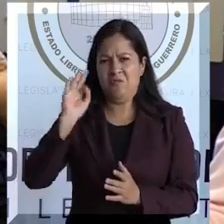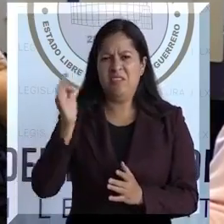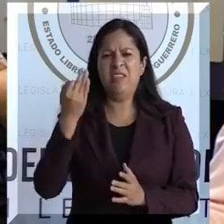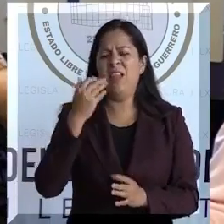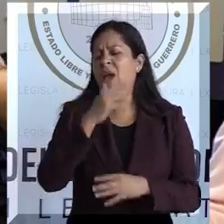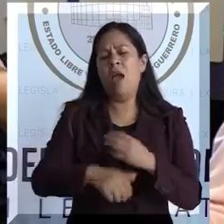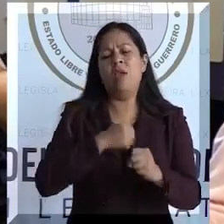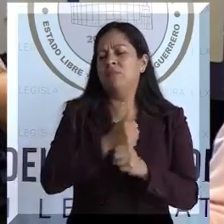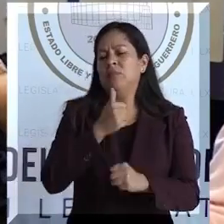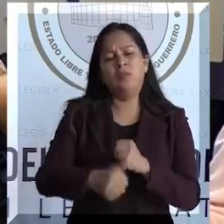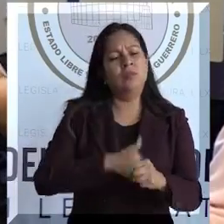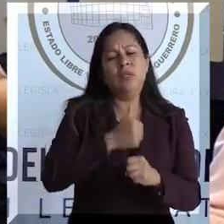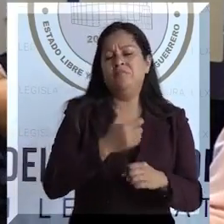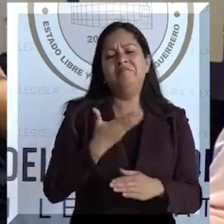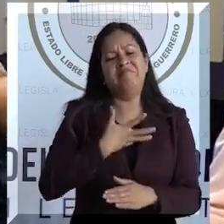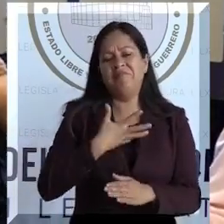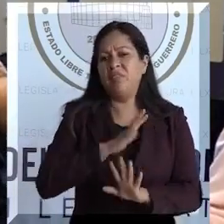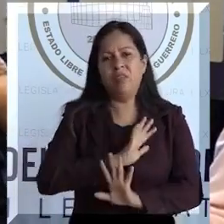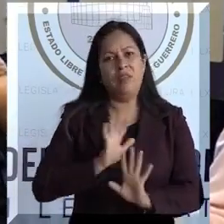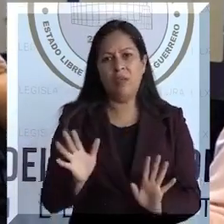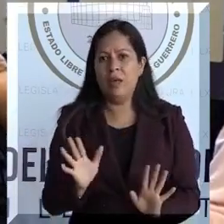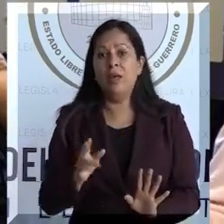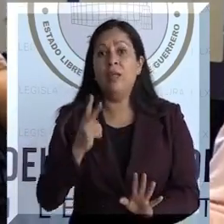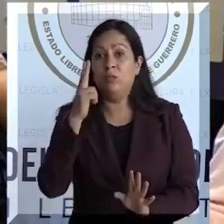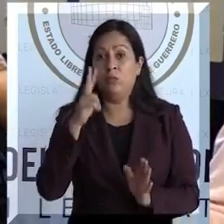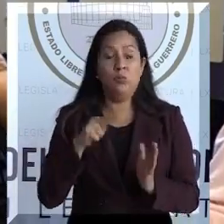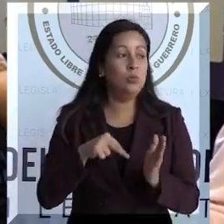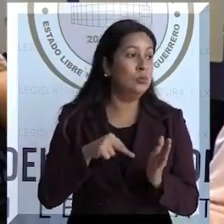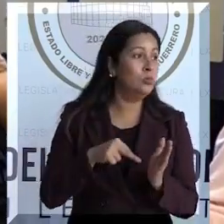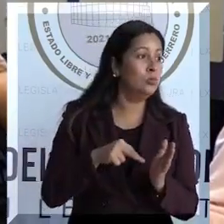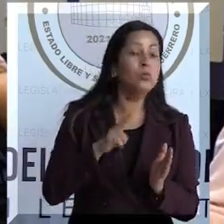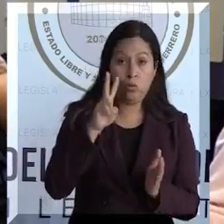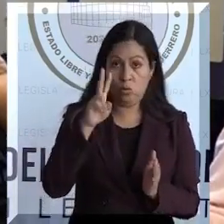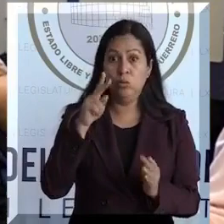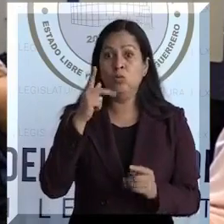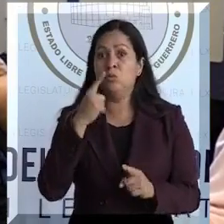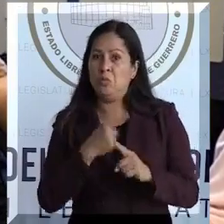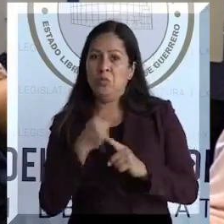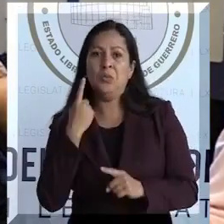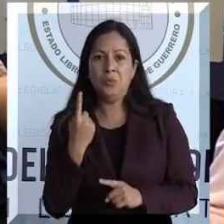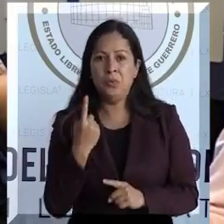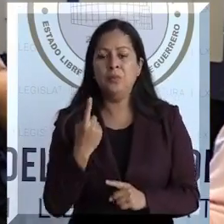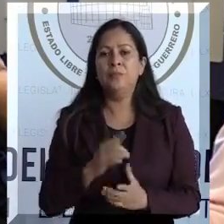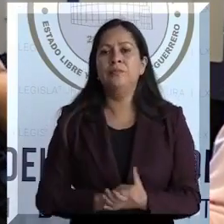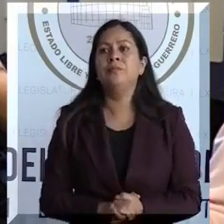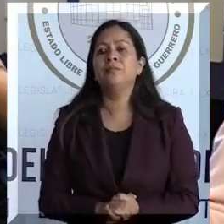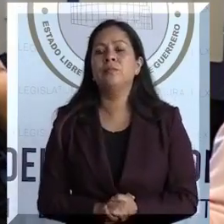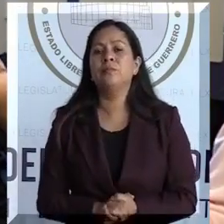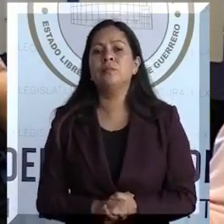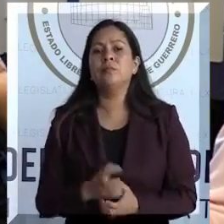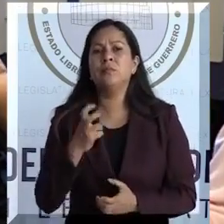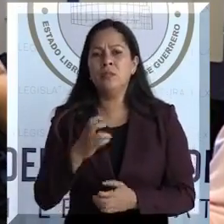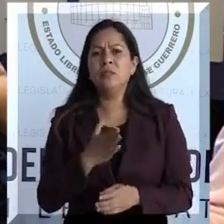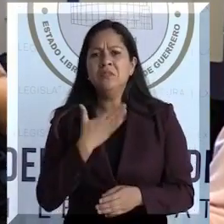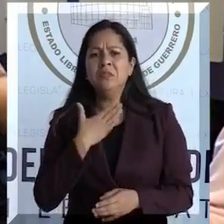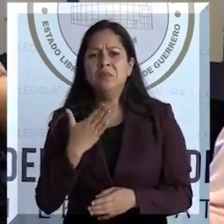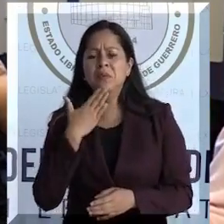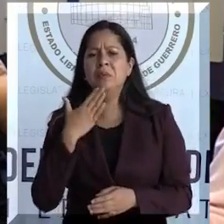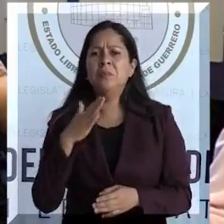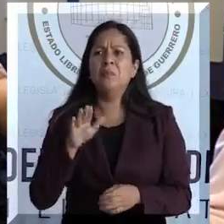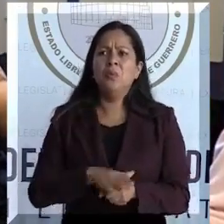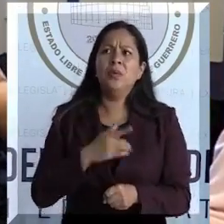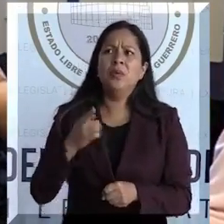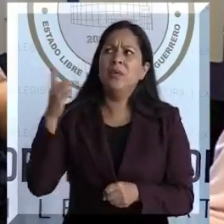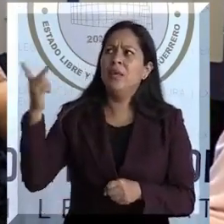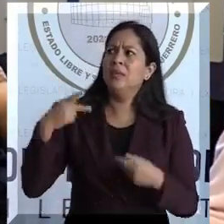años, y se ha venido manejando en el gobierno del estado el 2x1. Estos beneficios son muy buenos porque el